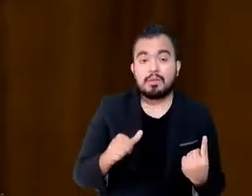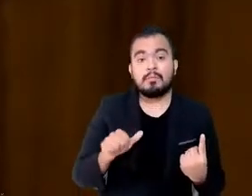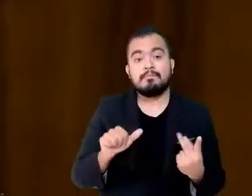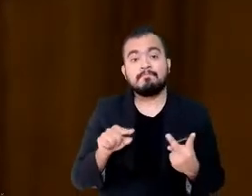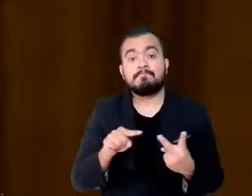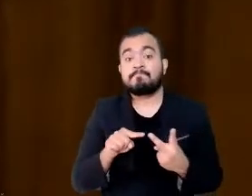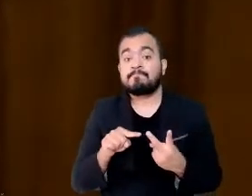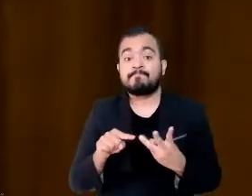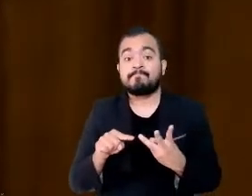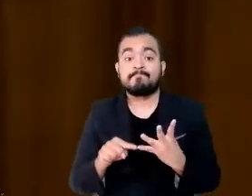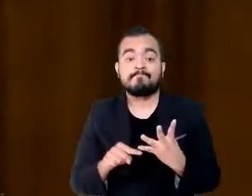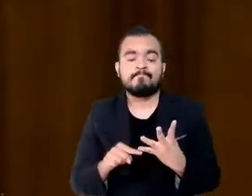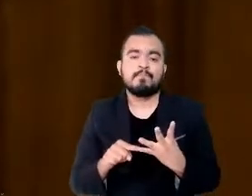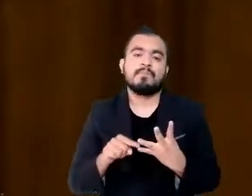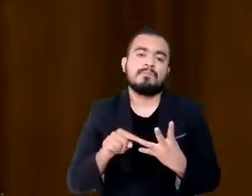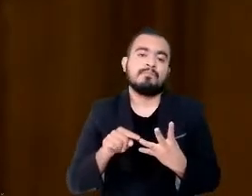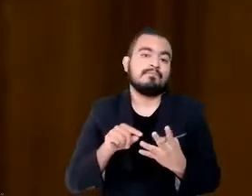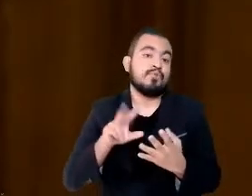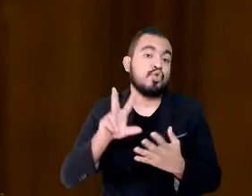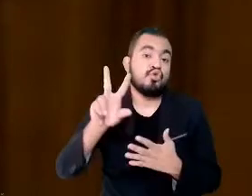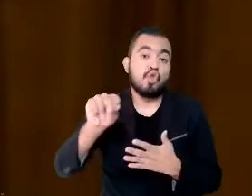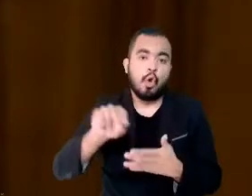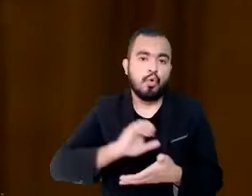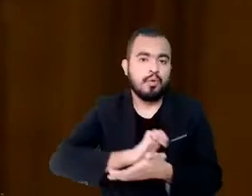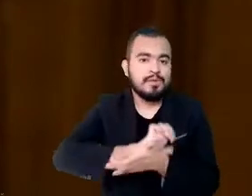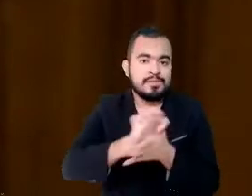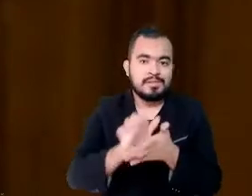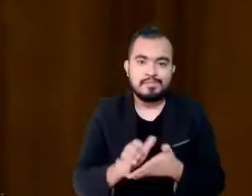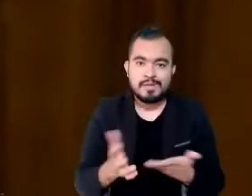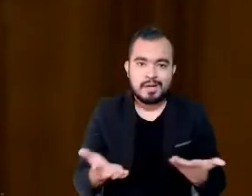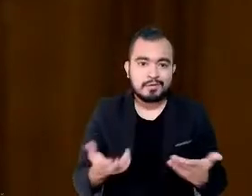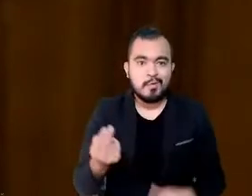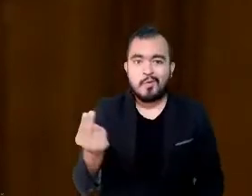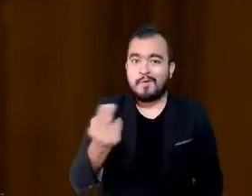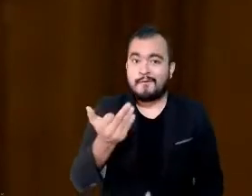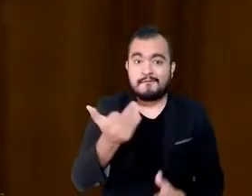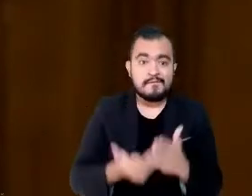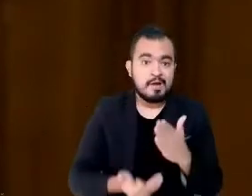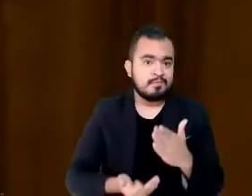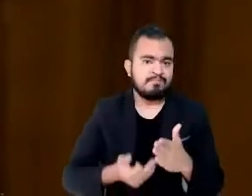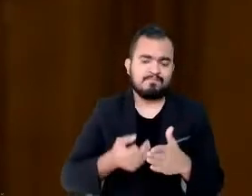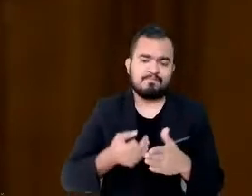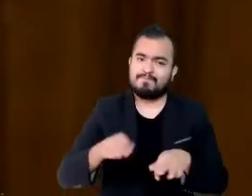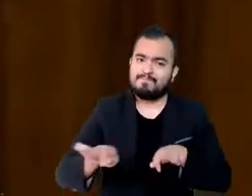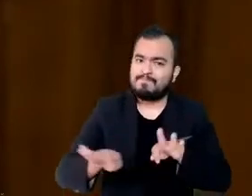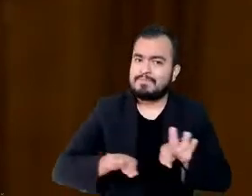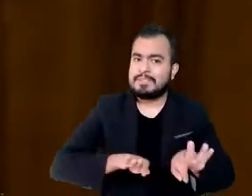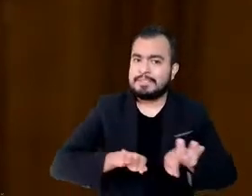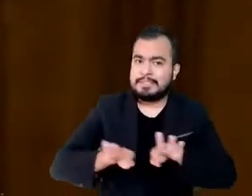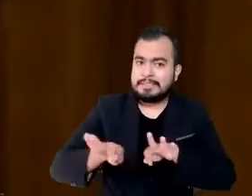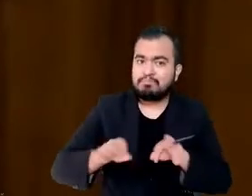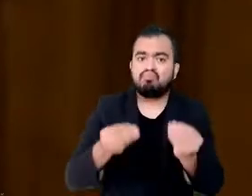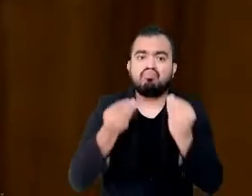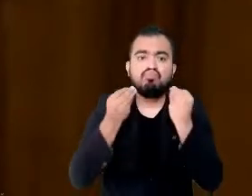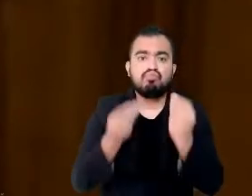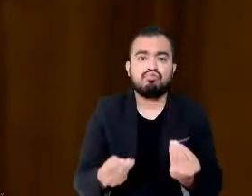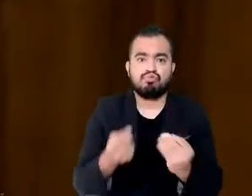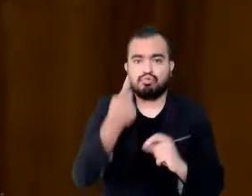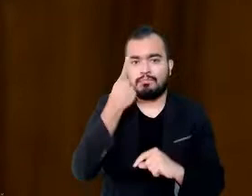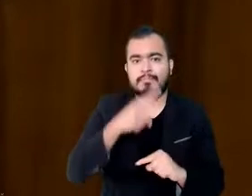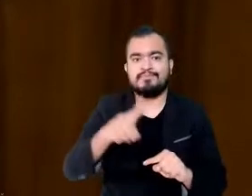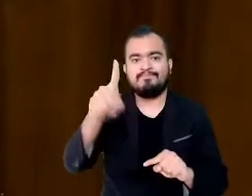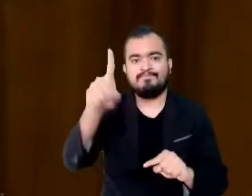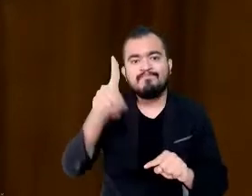no discriminación. Y tenemos que trabajar mucho, de verdad, por erradicar